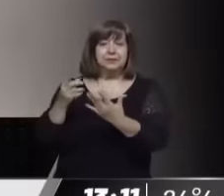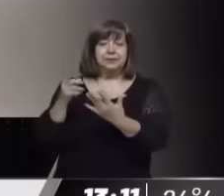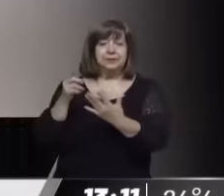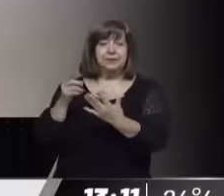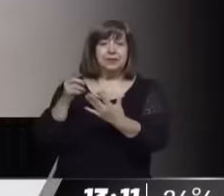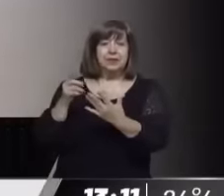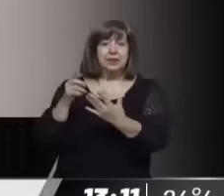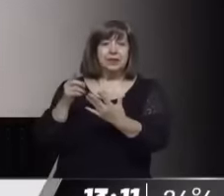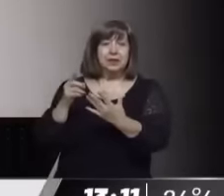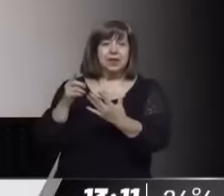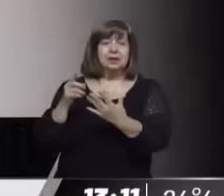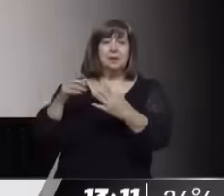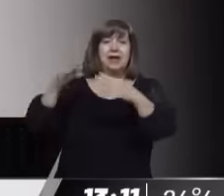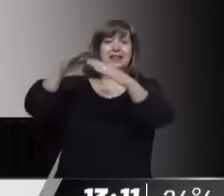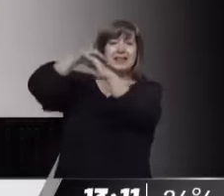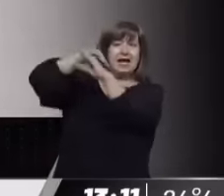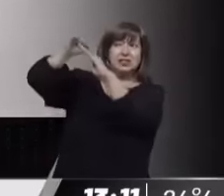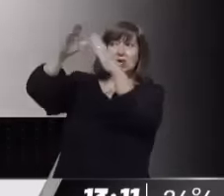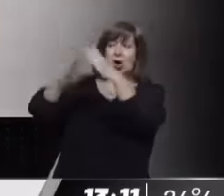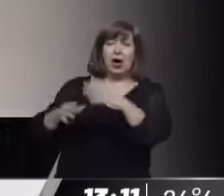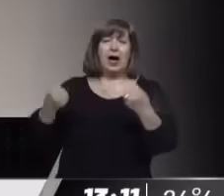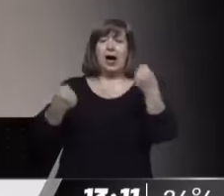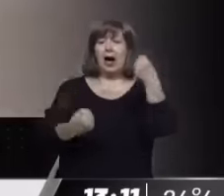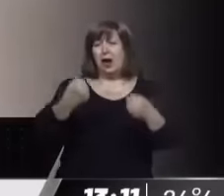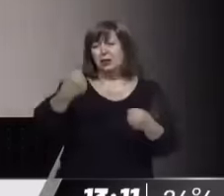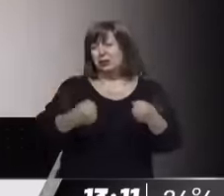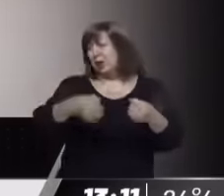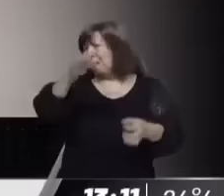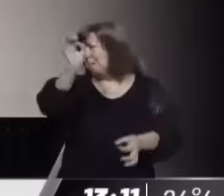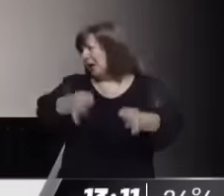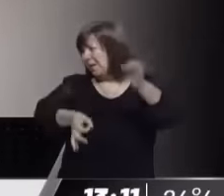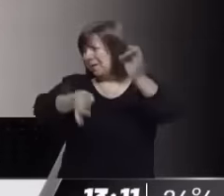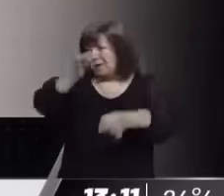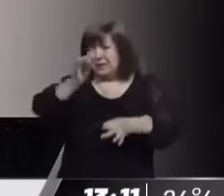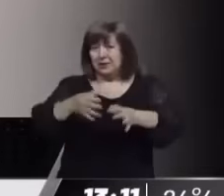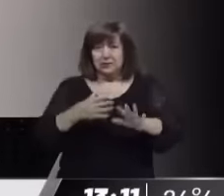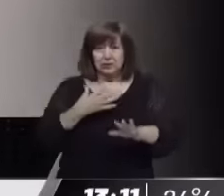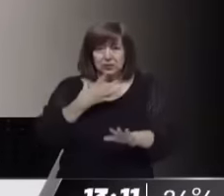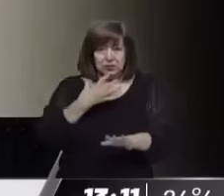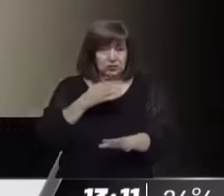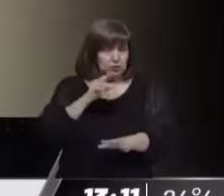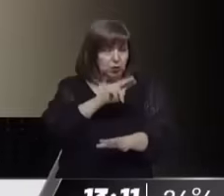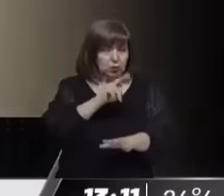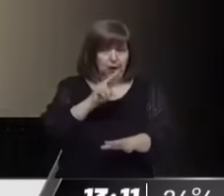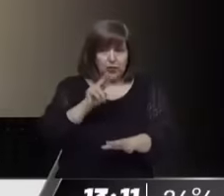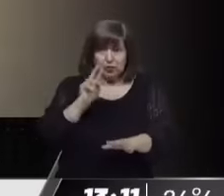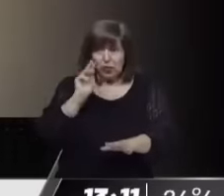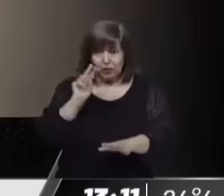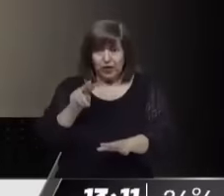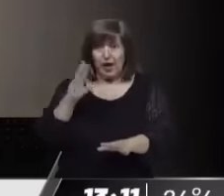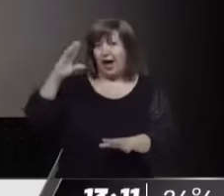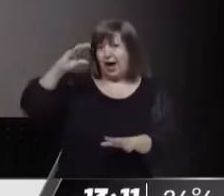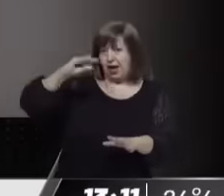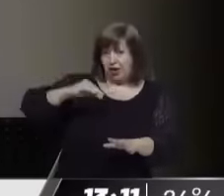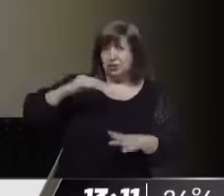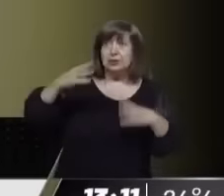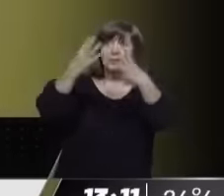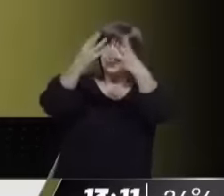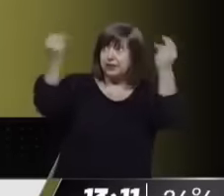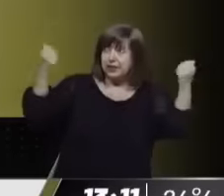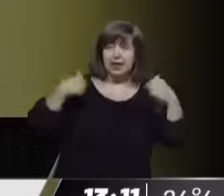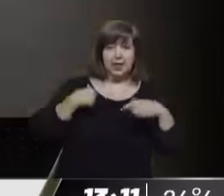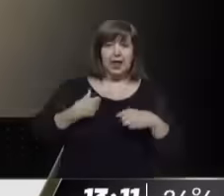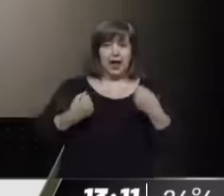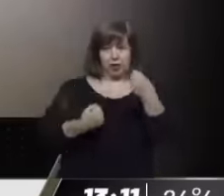muy castigados los techos, los autos, digo, veíamos anoche realmente cuando pudimos transitar después de los efectos